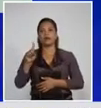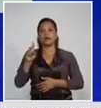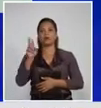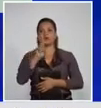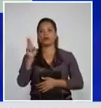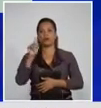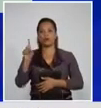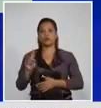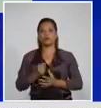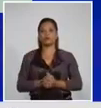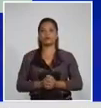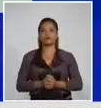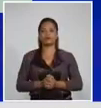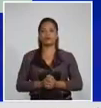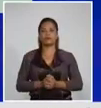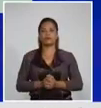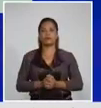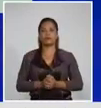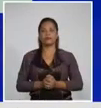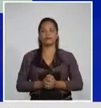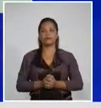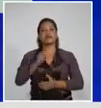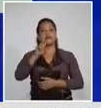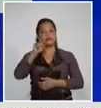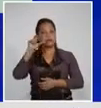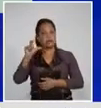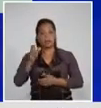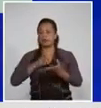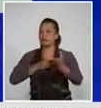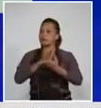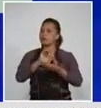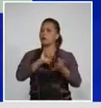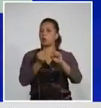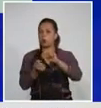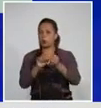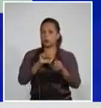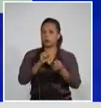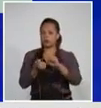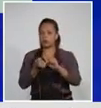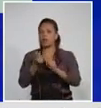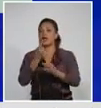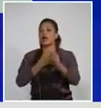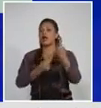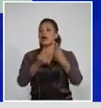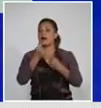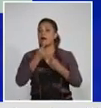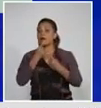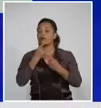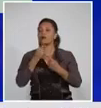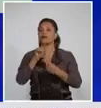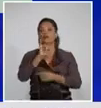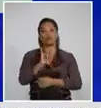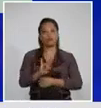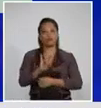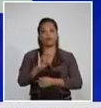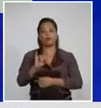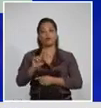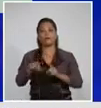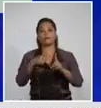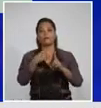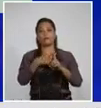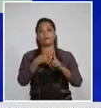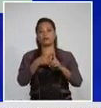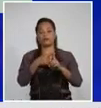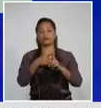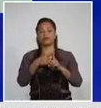Clara sigue manteniendo un control independientemente de que ayer con 9 casos autóctonos, pues